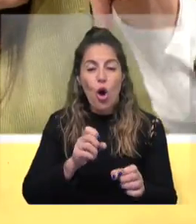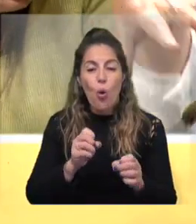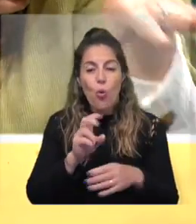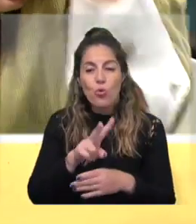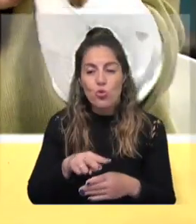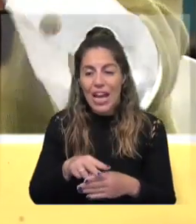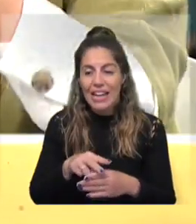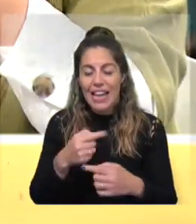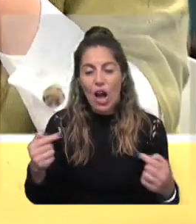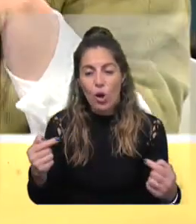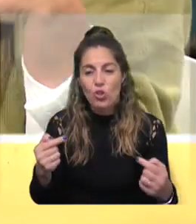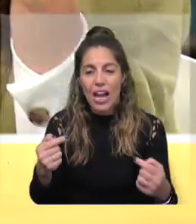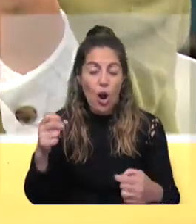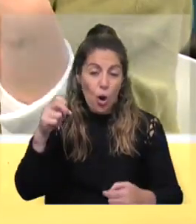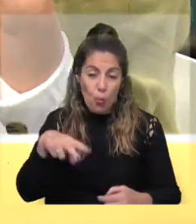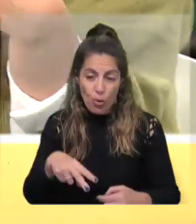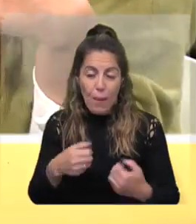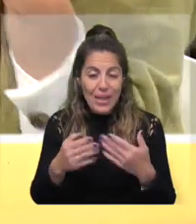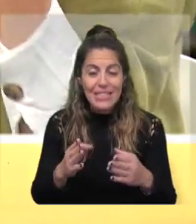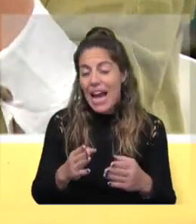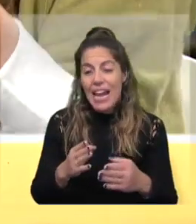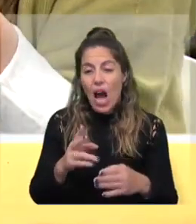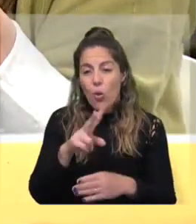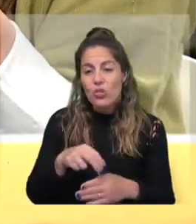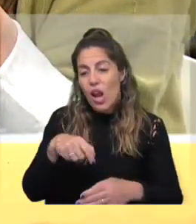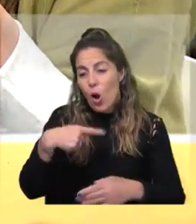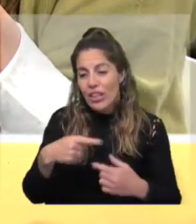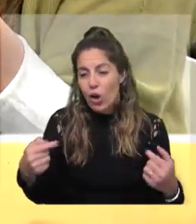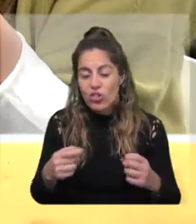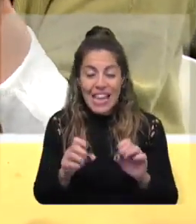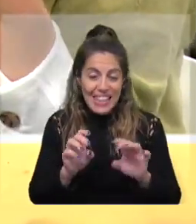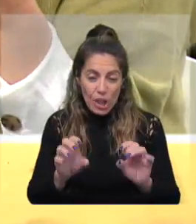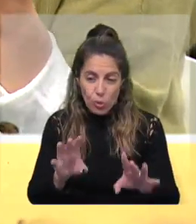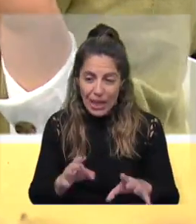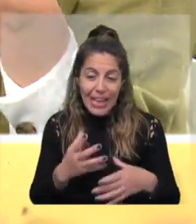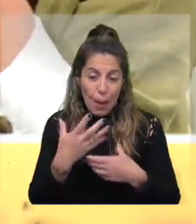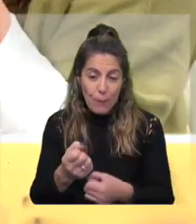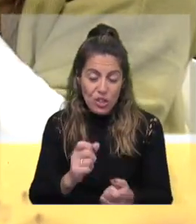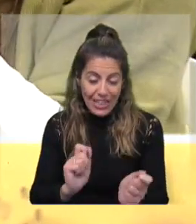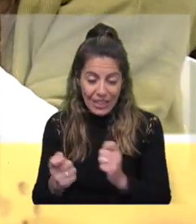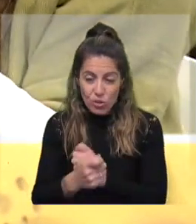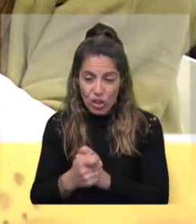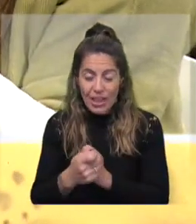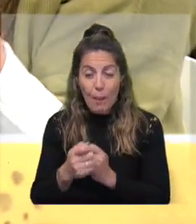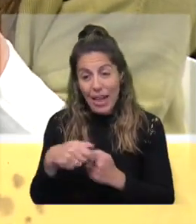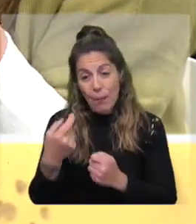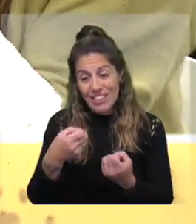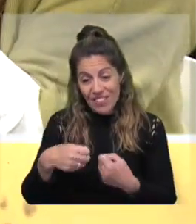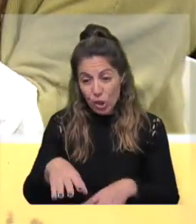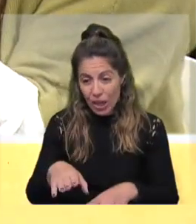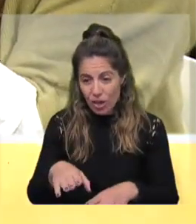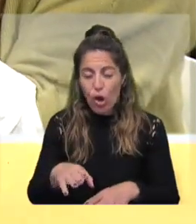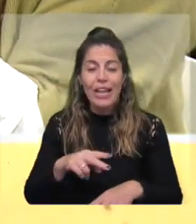plaguicidas convencionales y empezar a usar otros plaguicidas que apoyen estas transiciones y después, bueno, dejar de usarlos, y